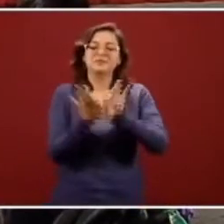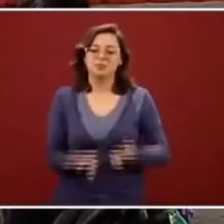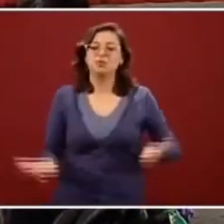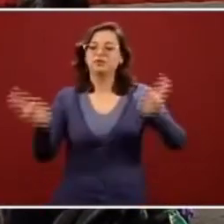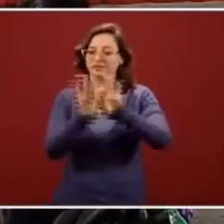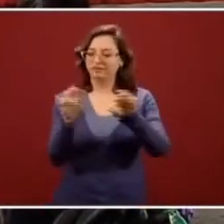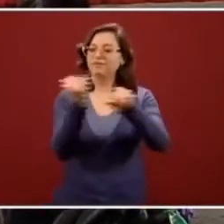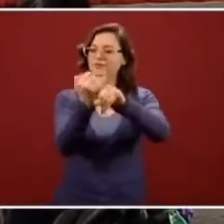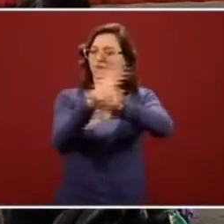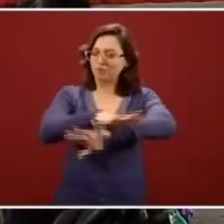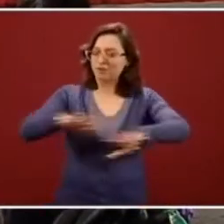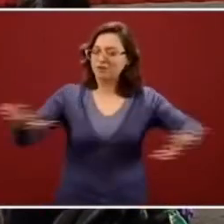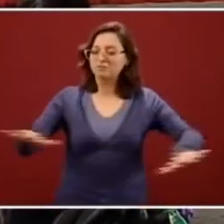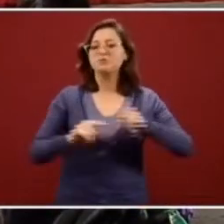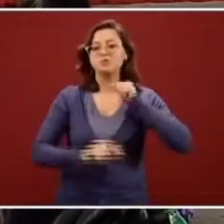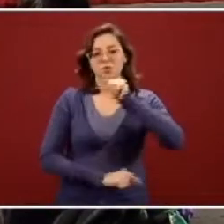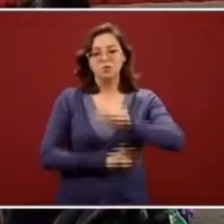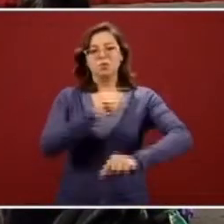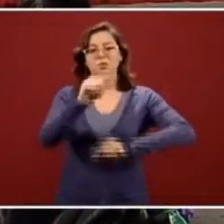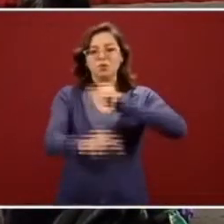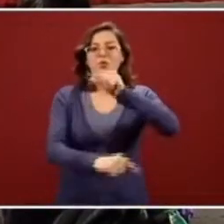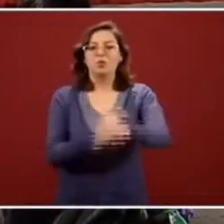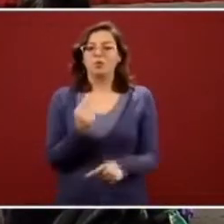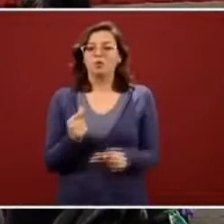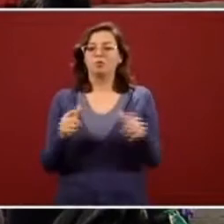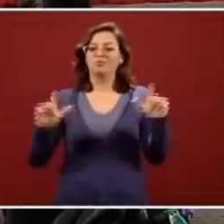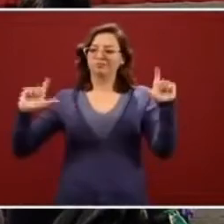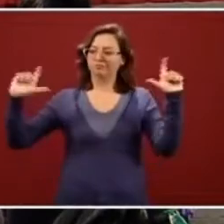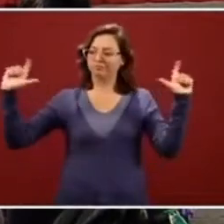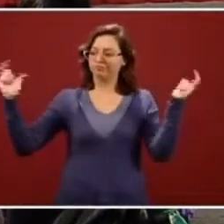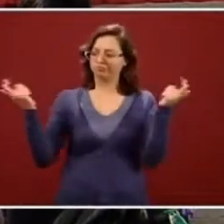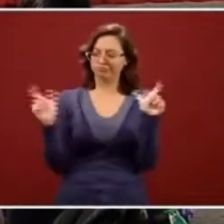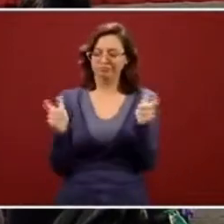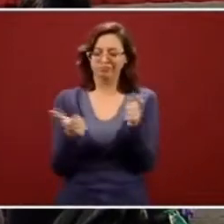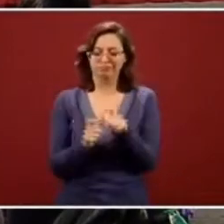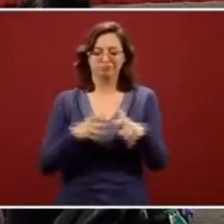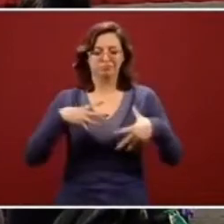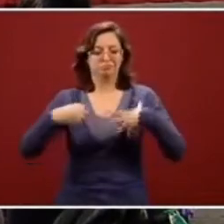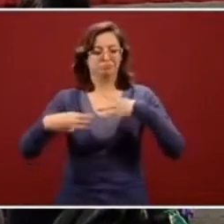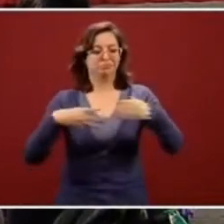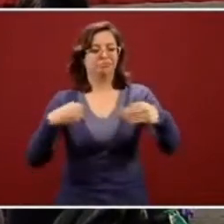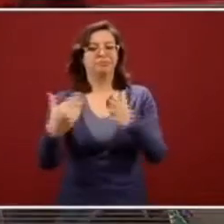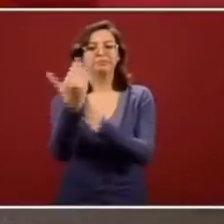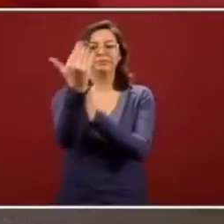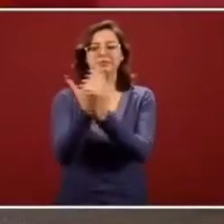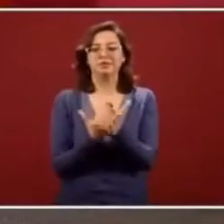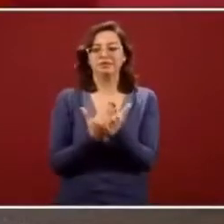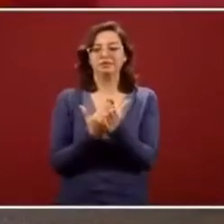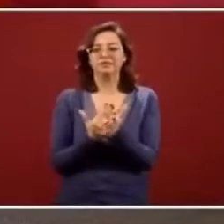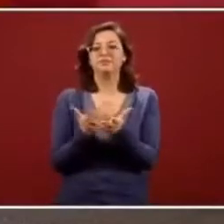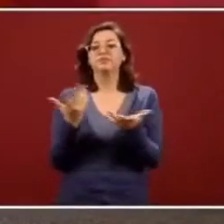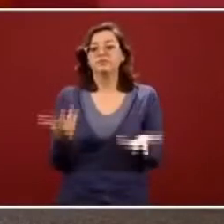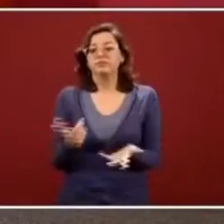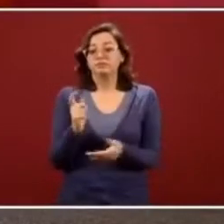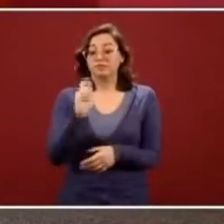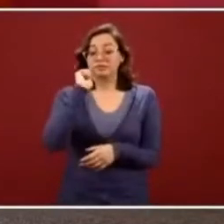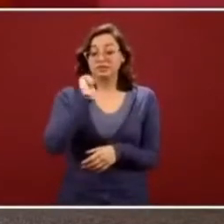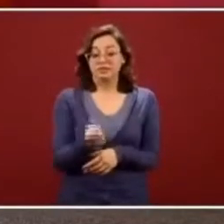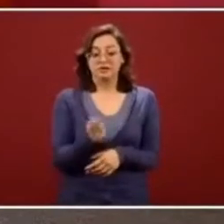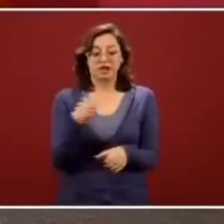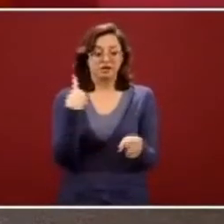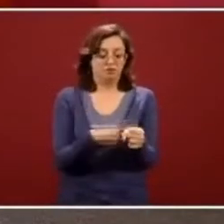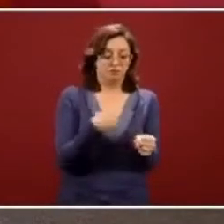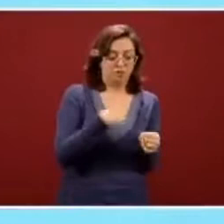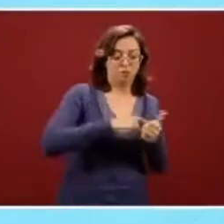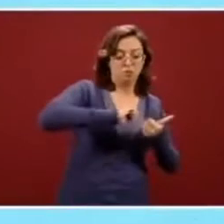ir contribuyendo a mitigar la transmisión en función de que en la medida que son más y más cada vez, pues